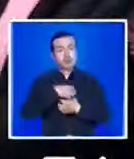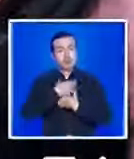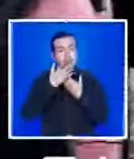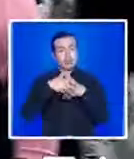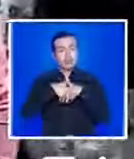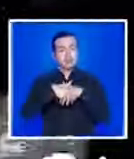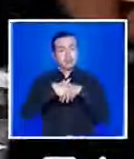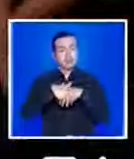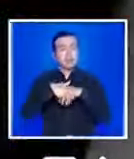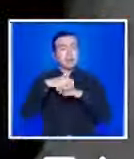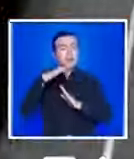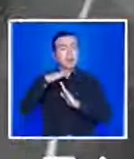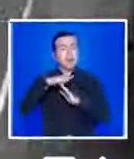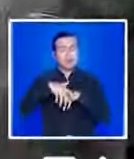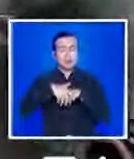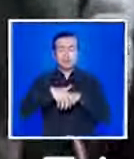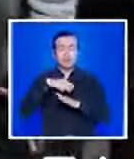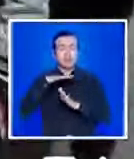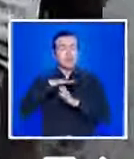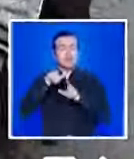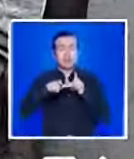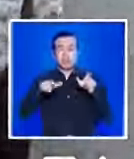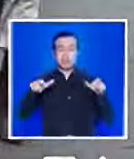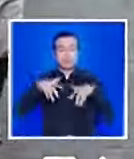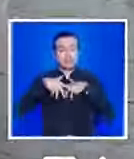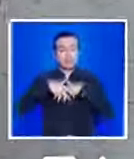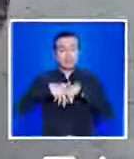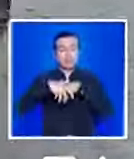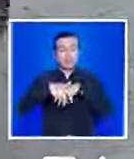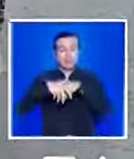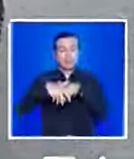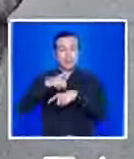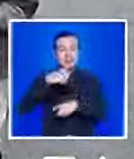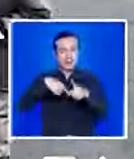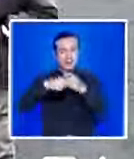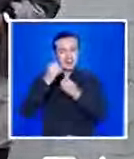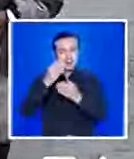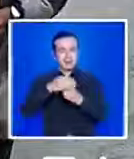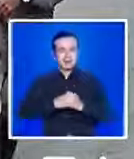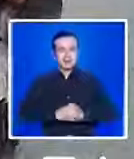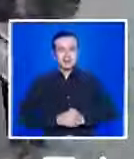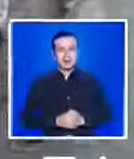movilización pacífica que se está haciendo por parte de los habitantes de Pintac. Volvemos en cualquier momento.